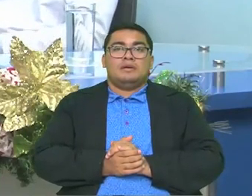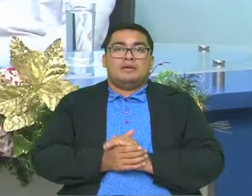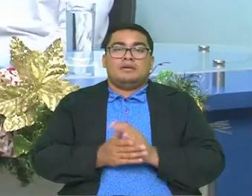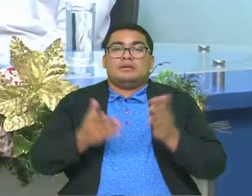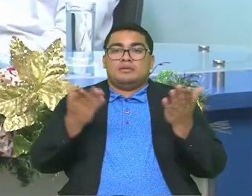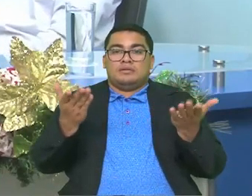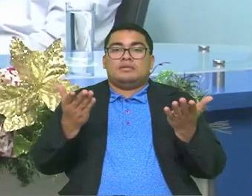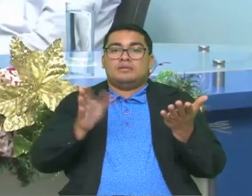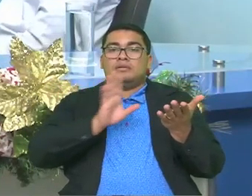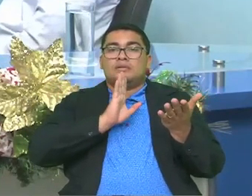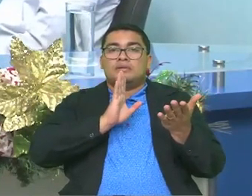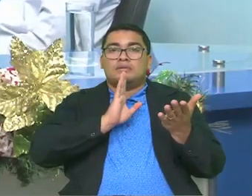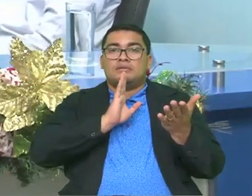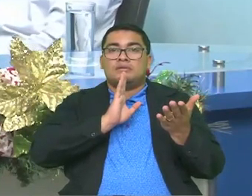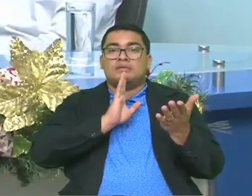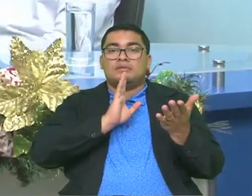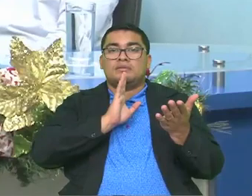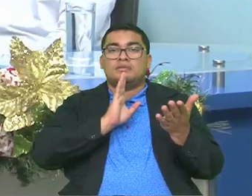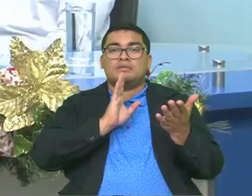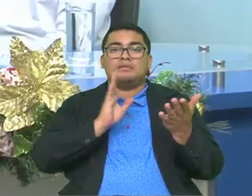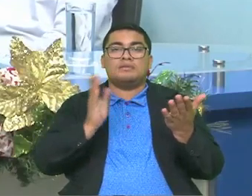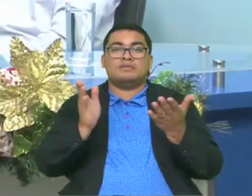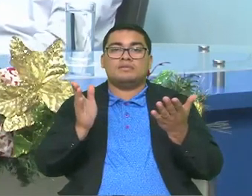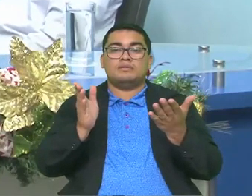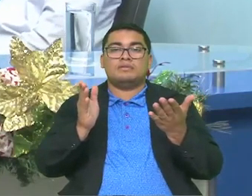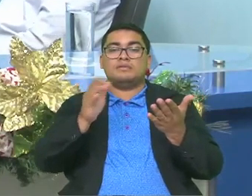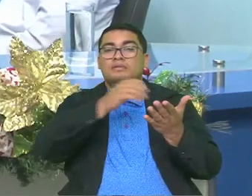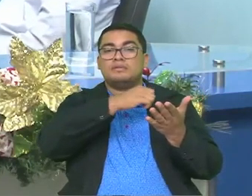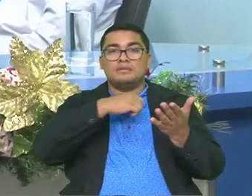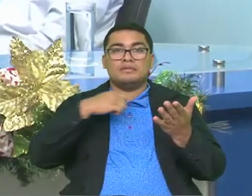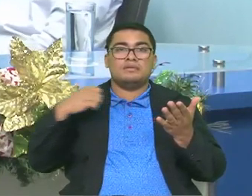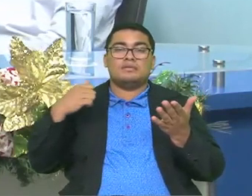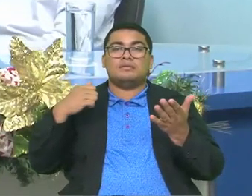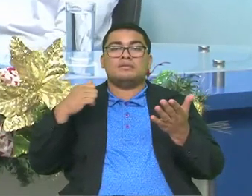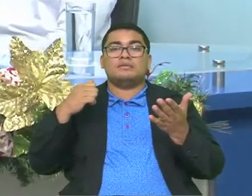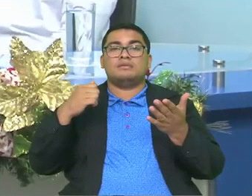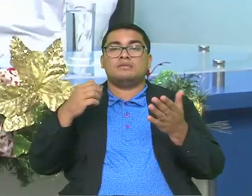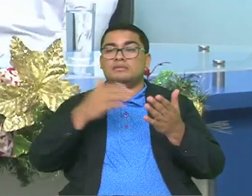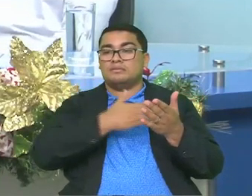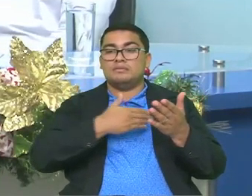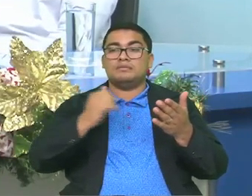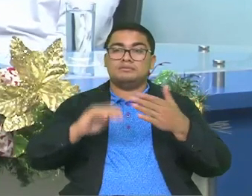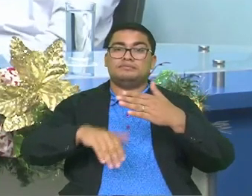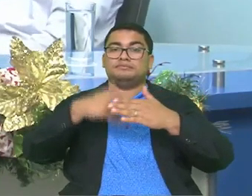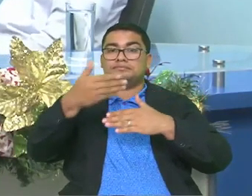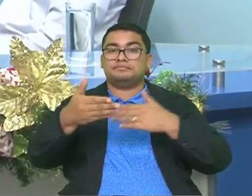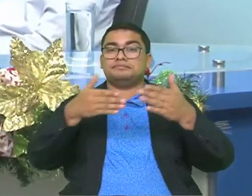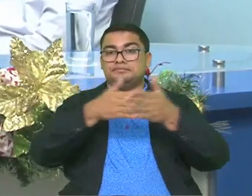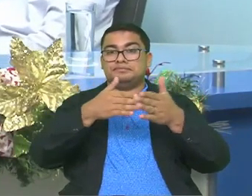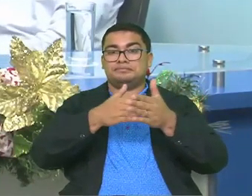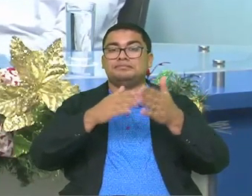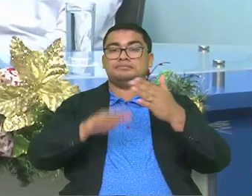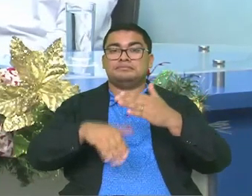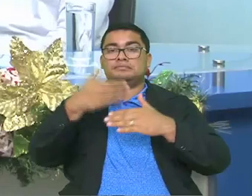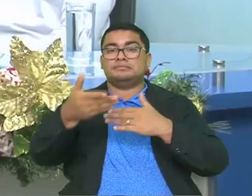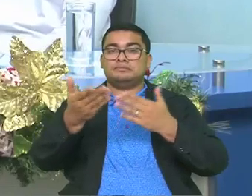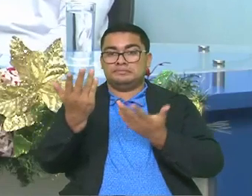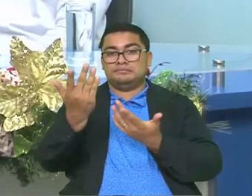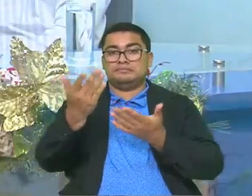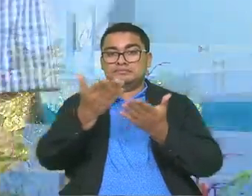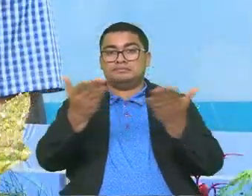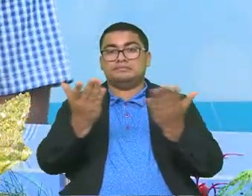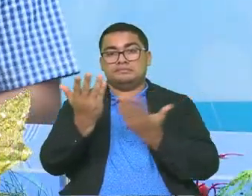esto, existen otros exámenes, otros estudios que van a complementar para nosotros dar un diagnóstico